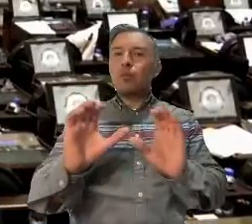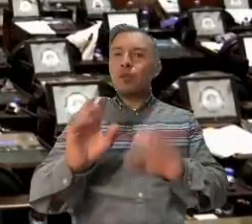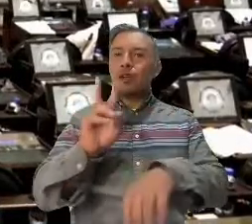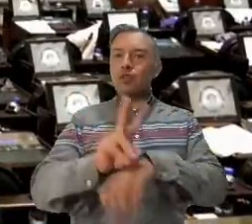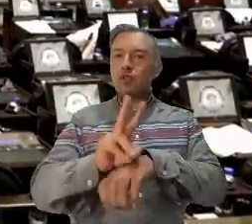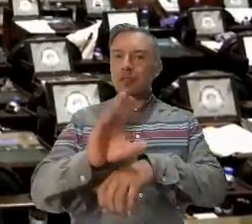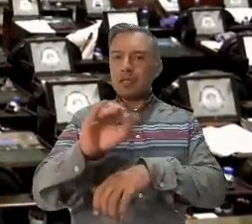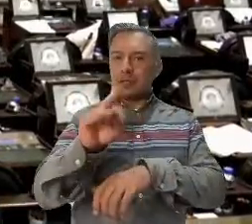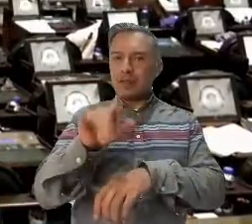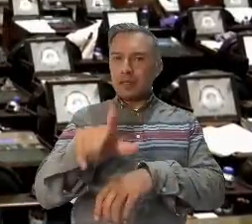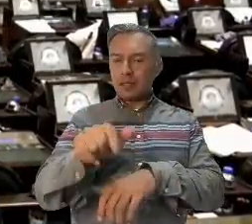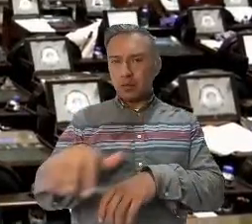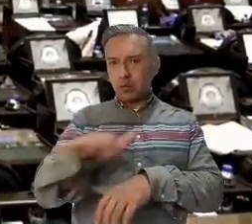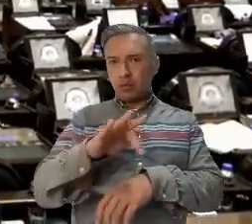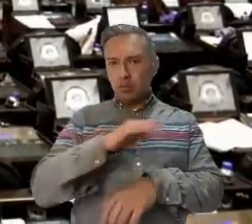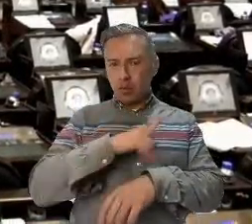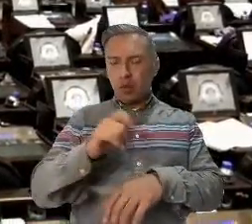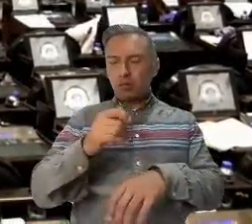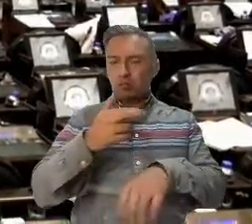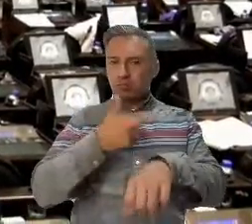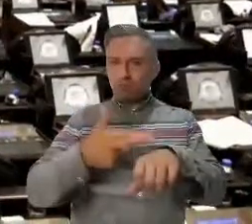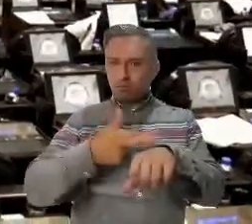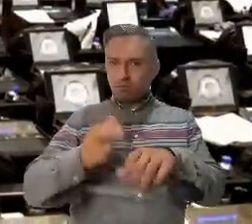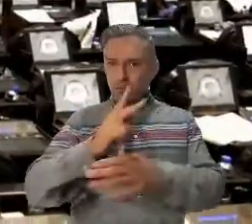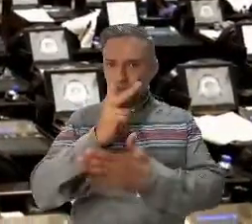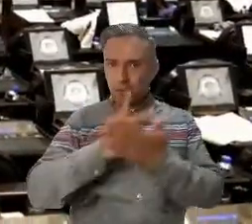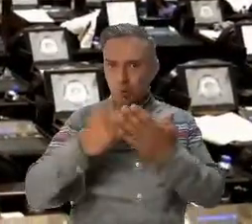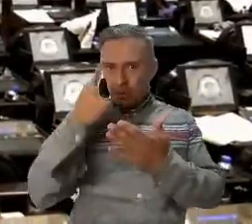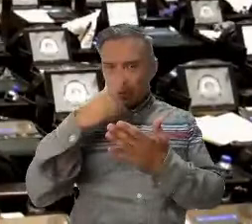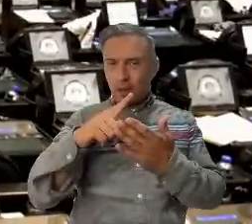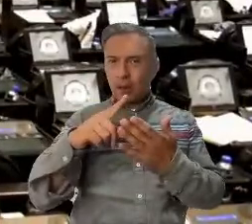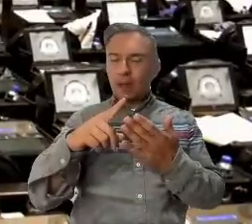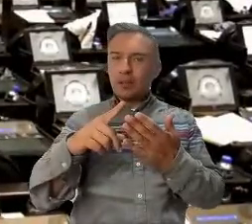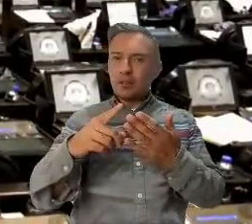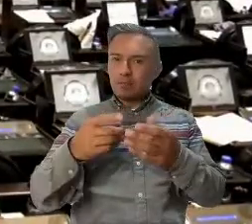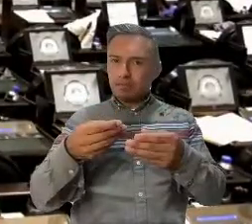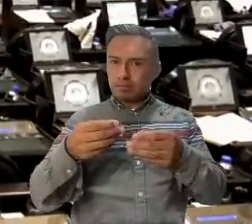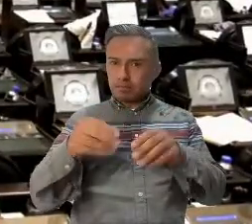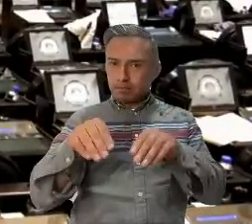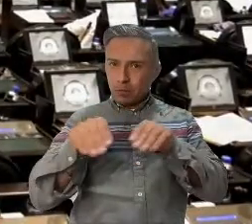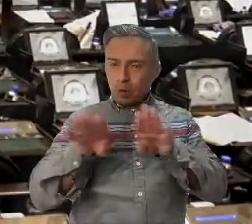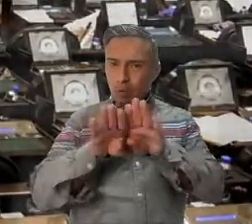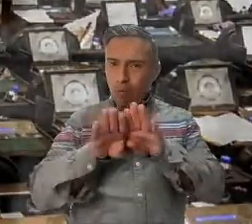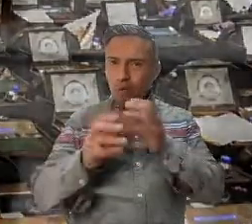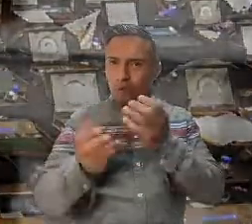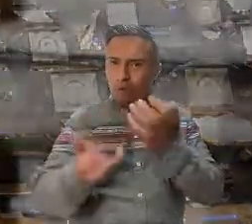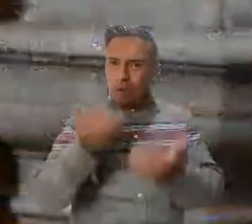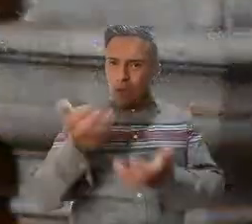instruyan y lleven a cabo mecanismos de planificación y programación del manejo del fuego. Adelante, diputado.